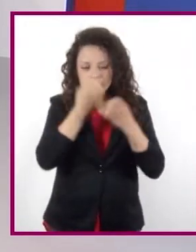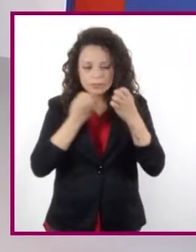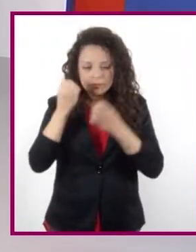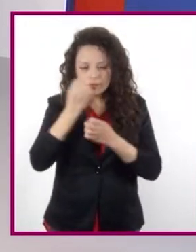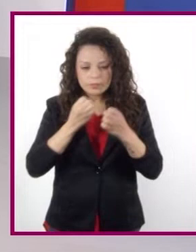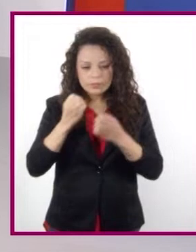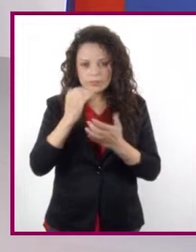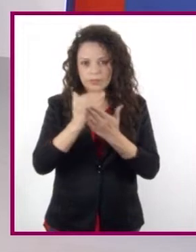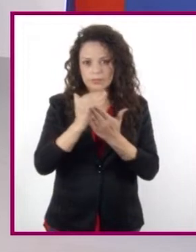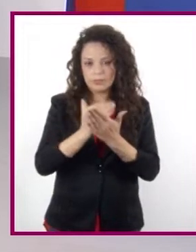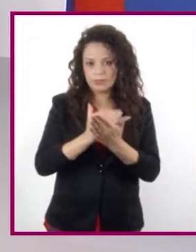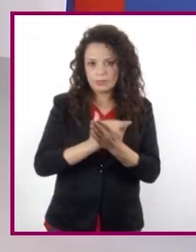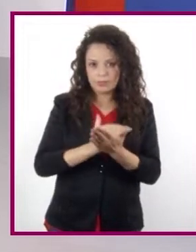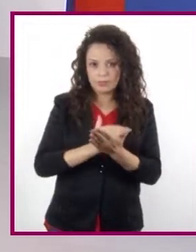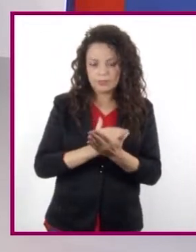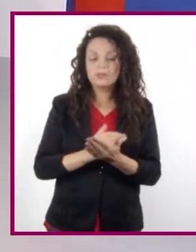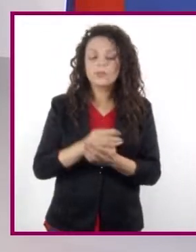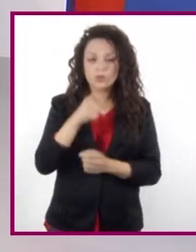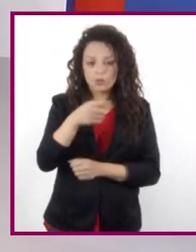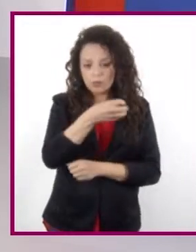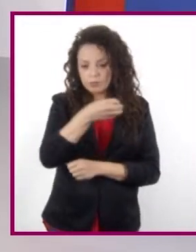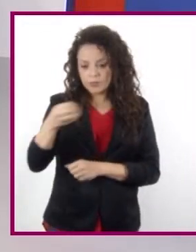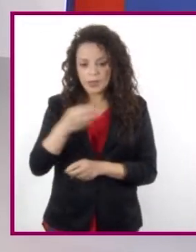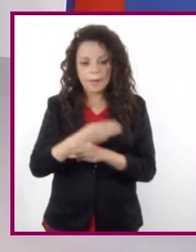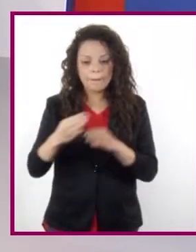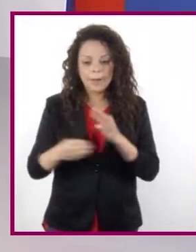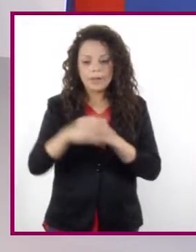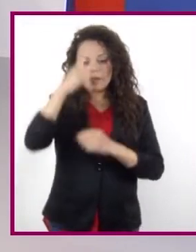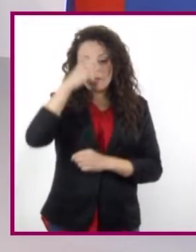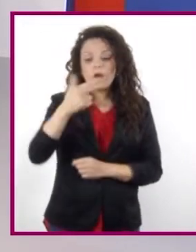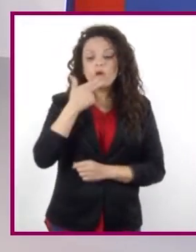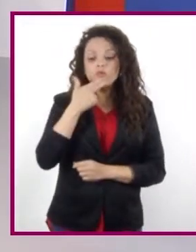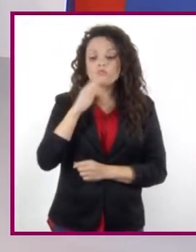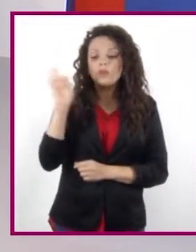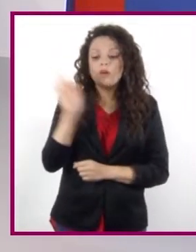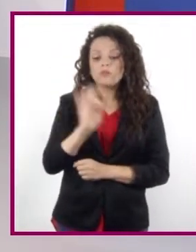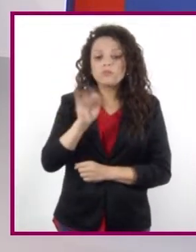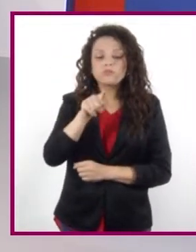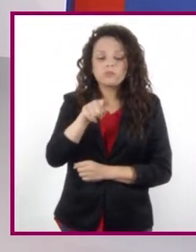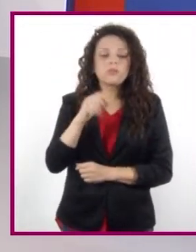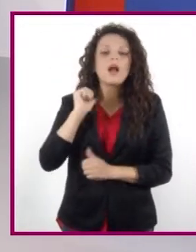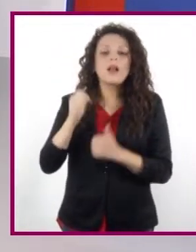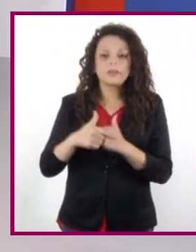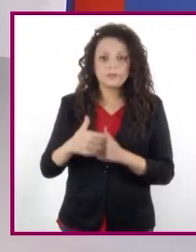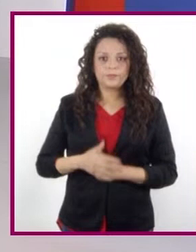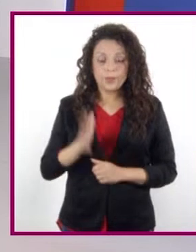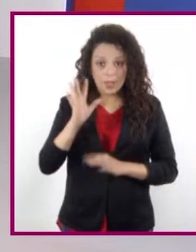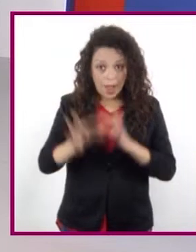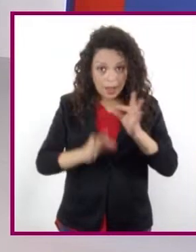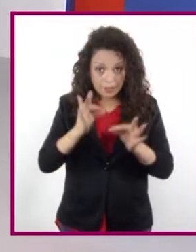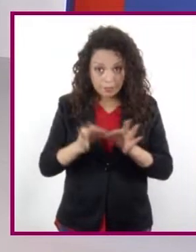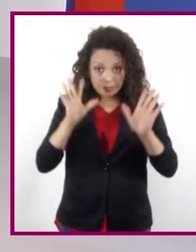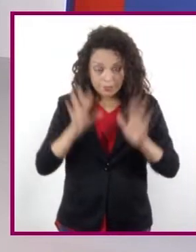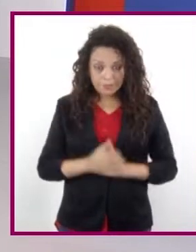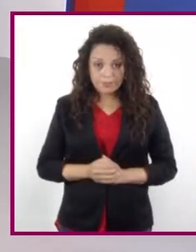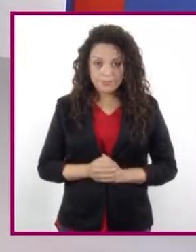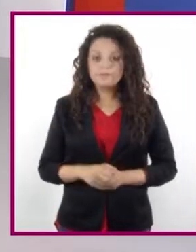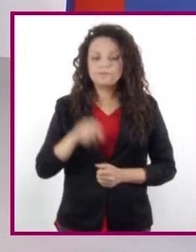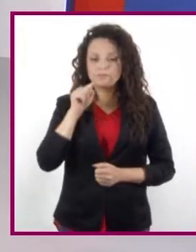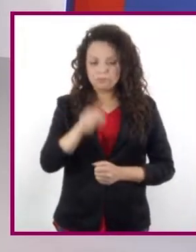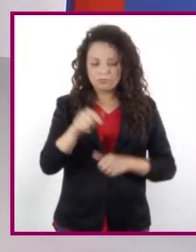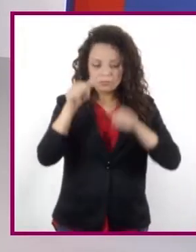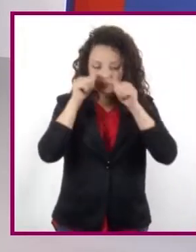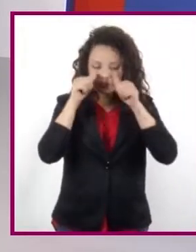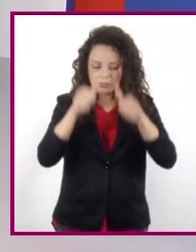de ordenar sus materiales para que los utilicemos cuando sea necesario. ¿Tienen todo listo? Examinen con atención